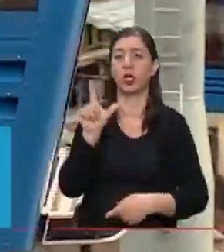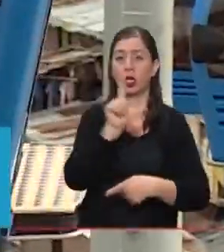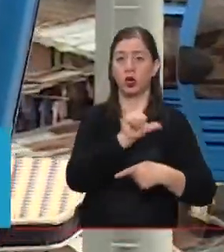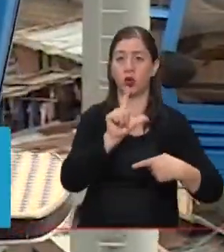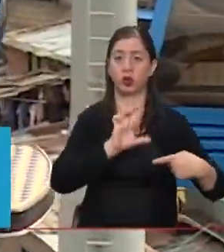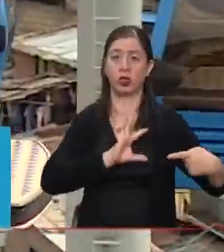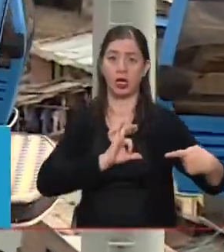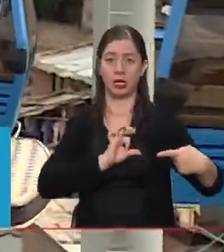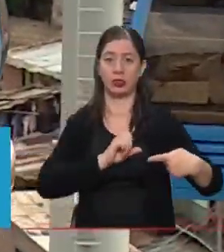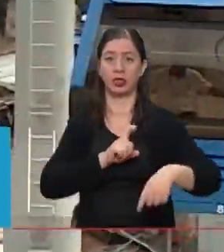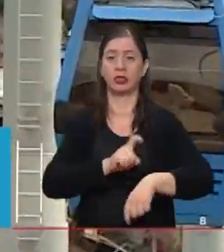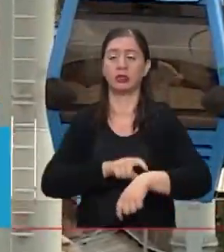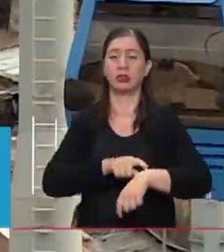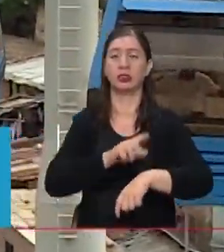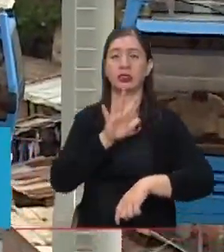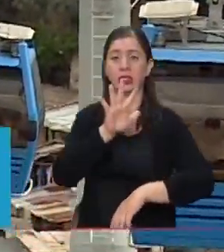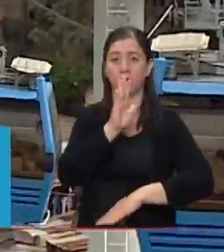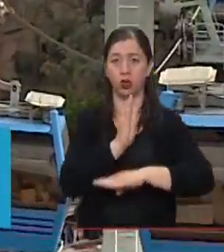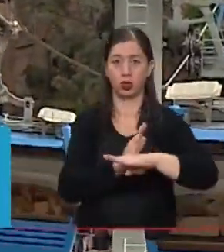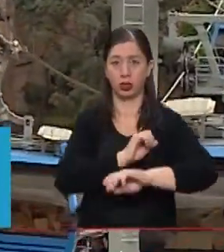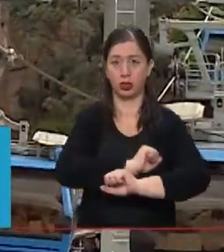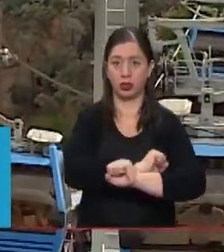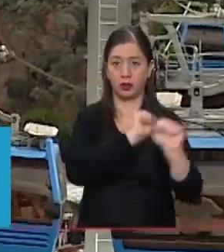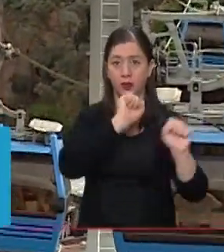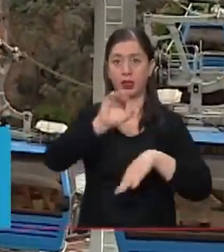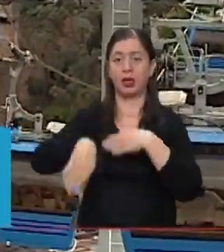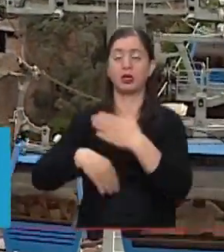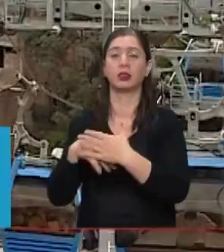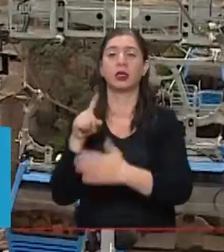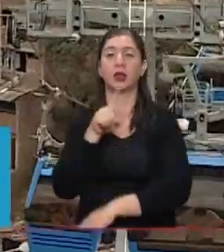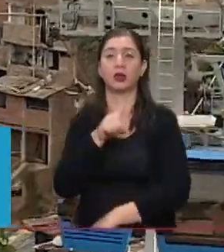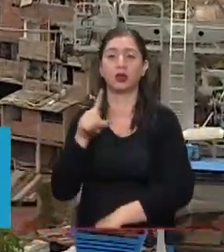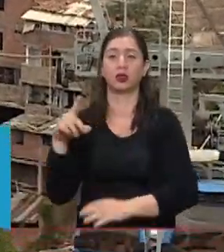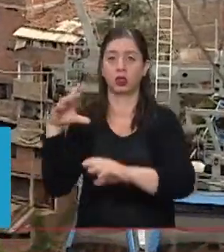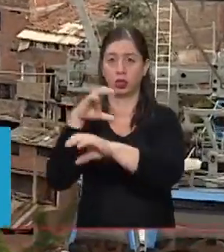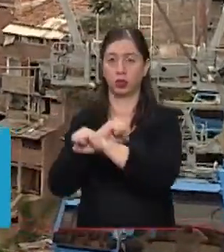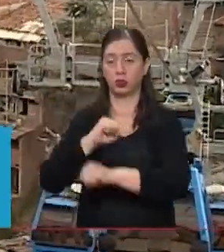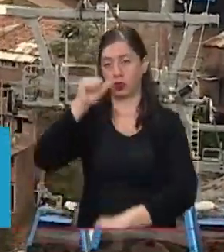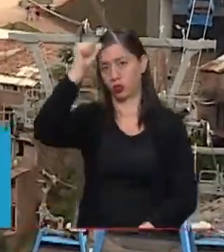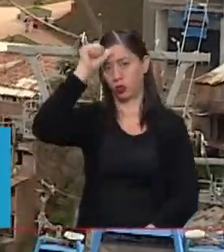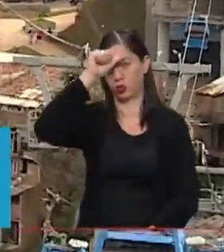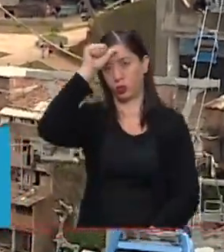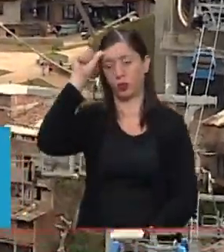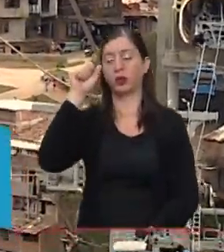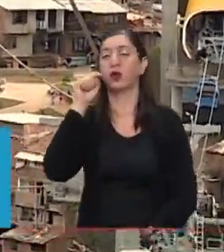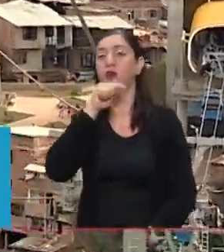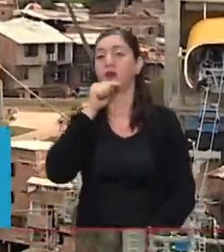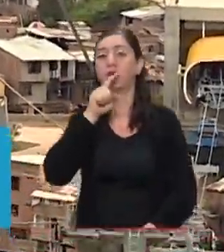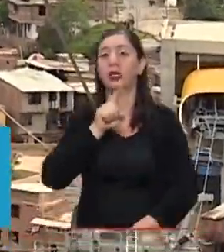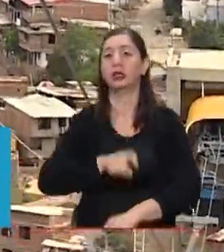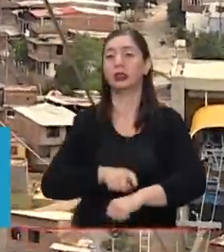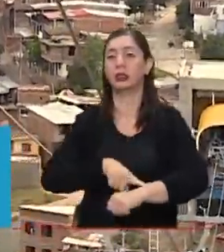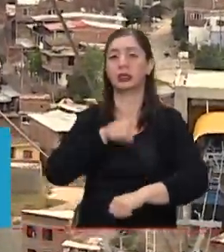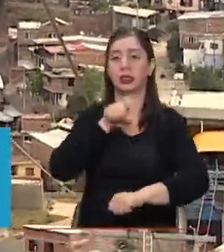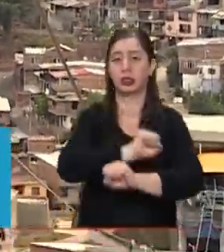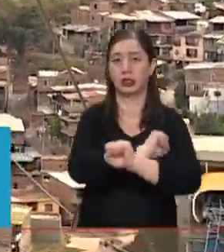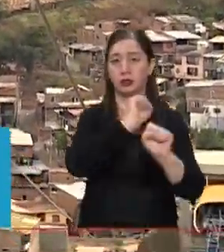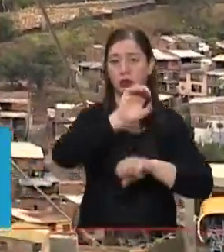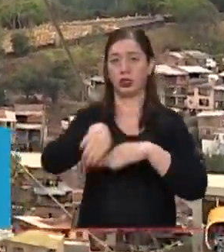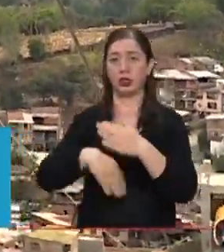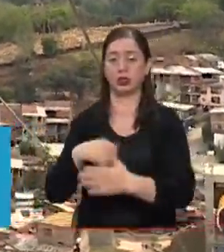sábado, 5:30 de la mañana hasta las 11 de la noche. Domingos y festivos desde las 6 de la mañana hasta las 10 de la